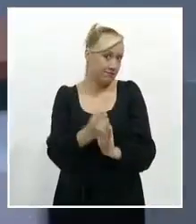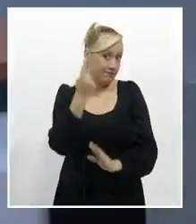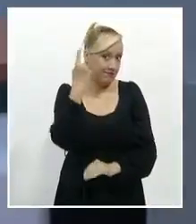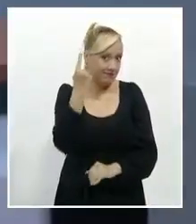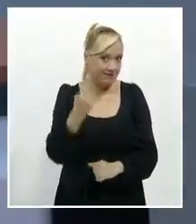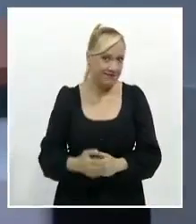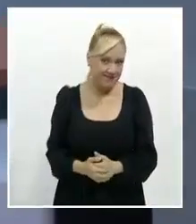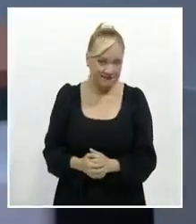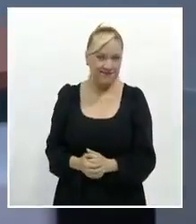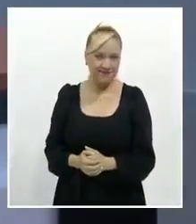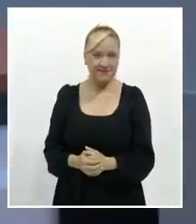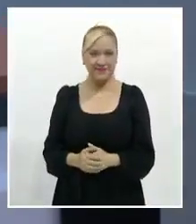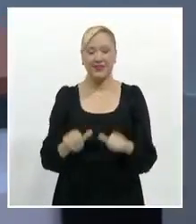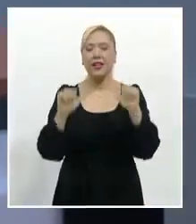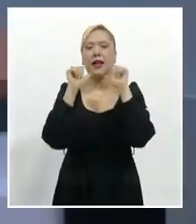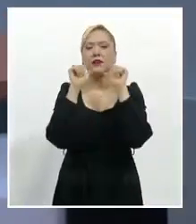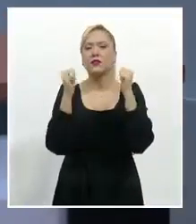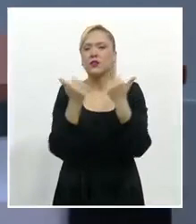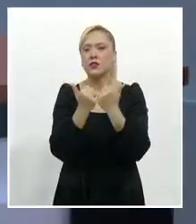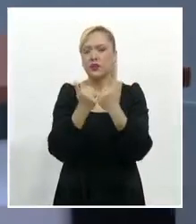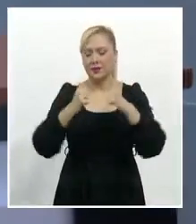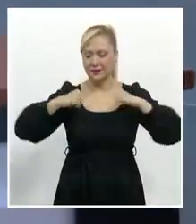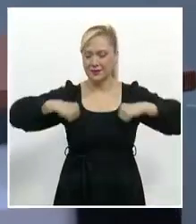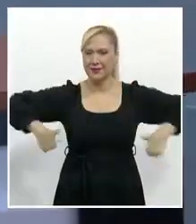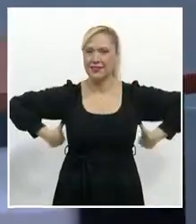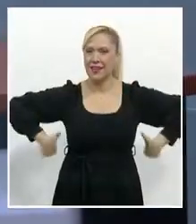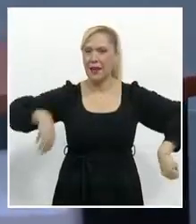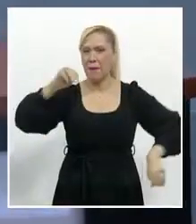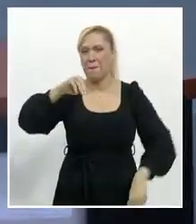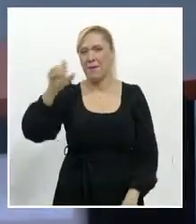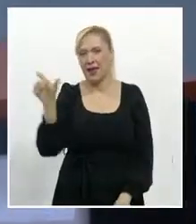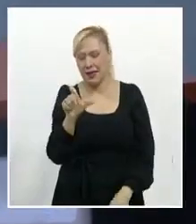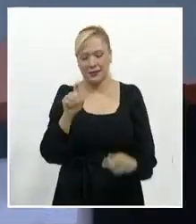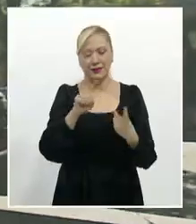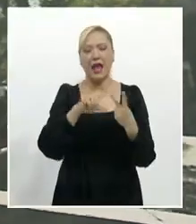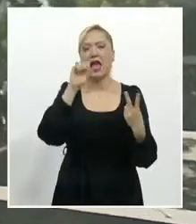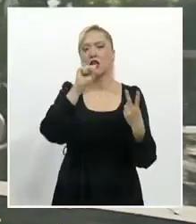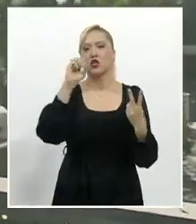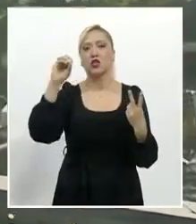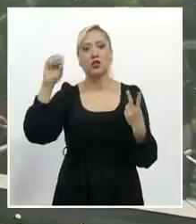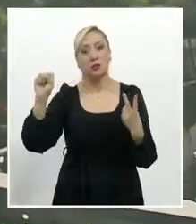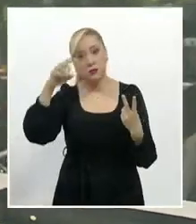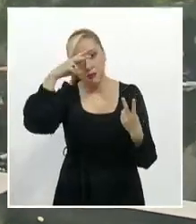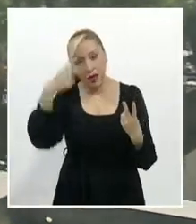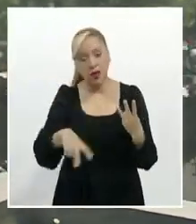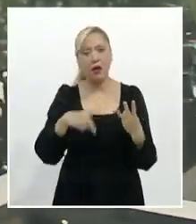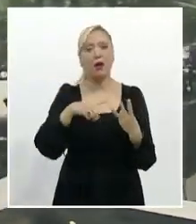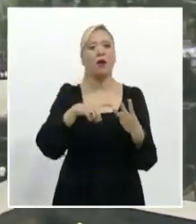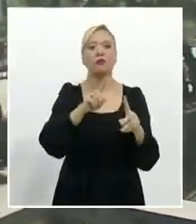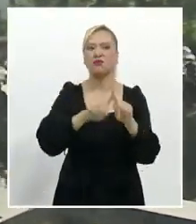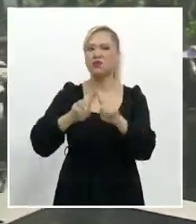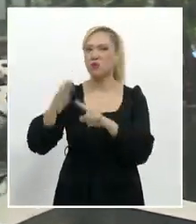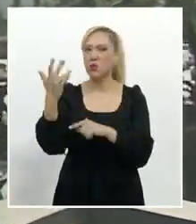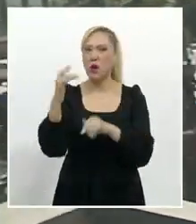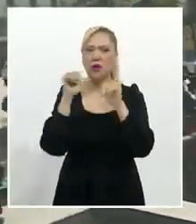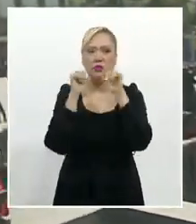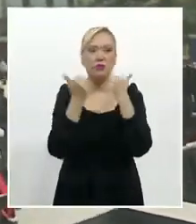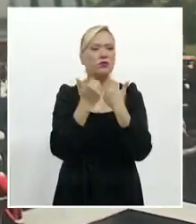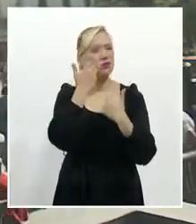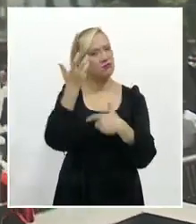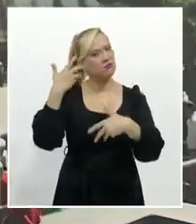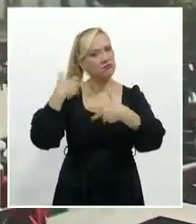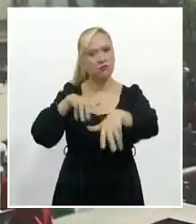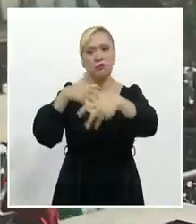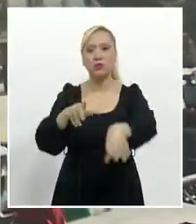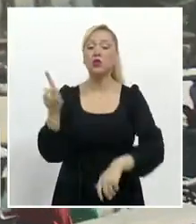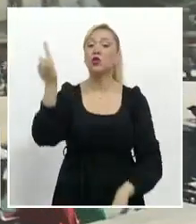Las organizaciones civiles Chalecos MX, SOS México y más de 50 ONGs convocan a una marcha el